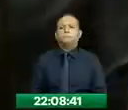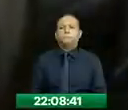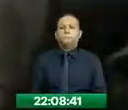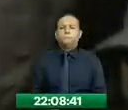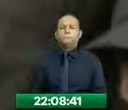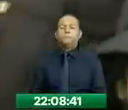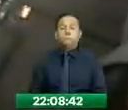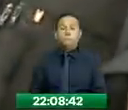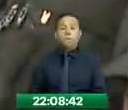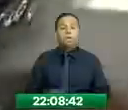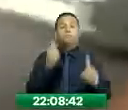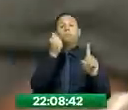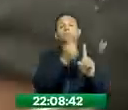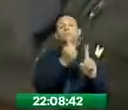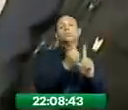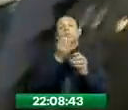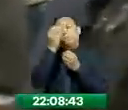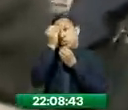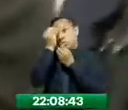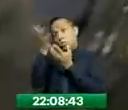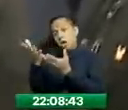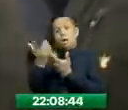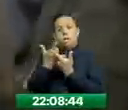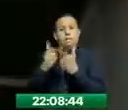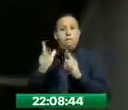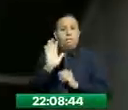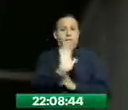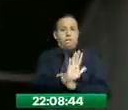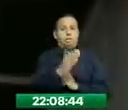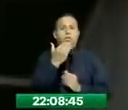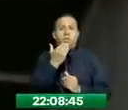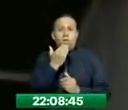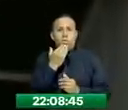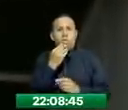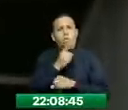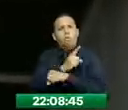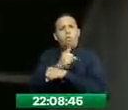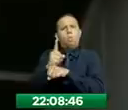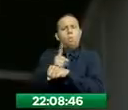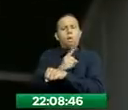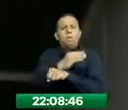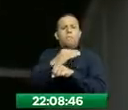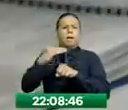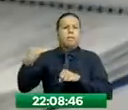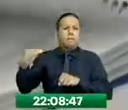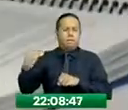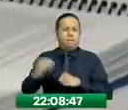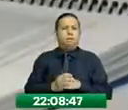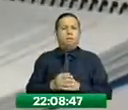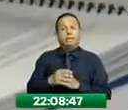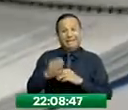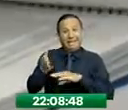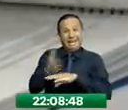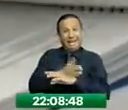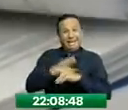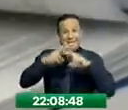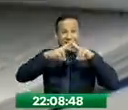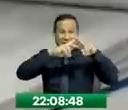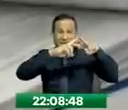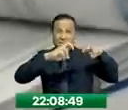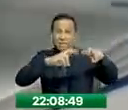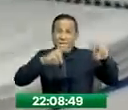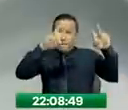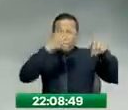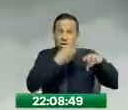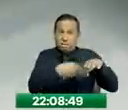la versión libre y voluntaria que rindió el burgomaestre duró cerca de una hora y media dentro de la investigación por presunto sobreprecio